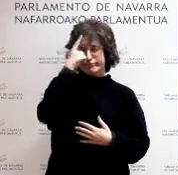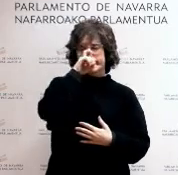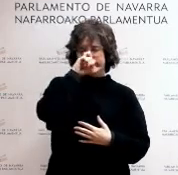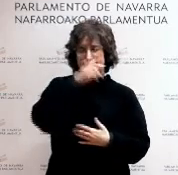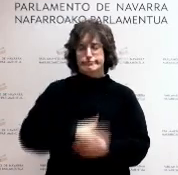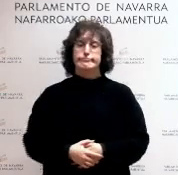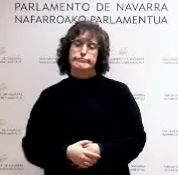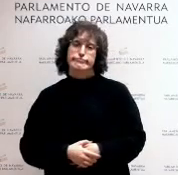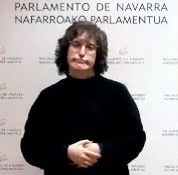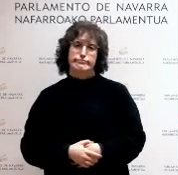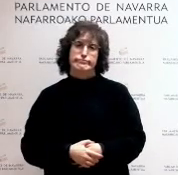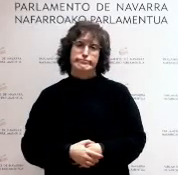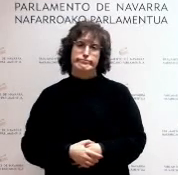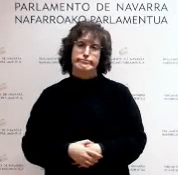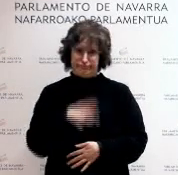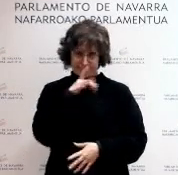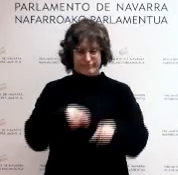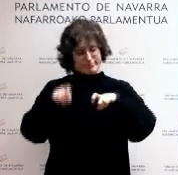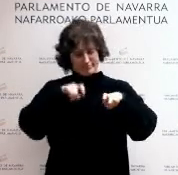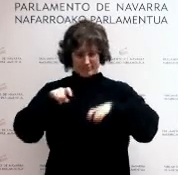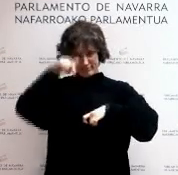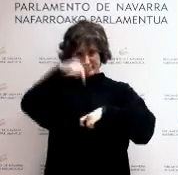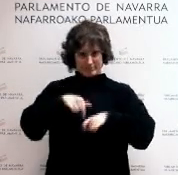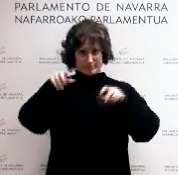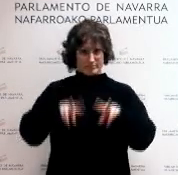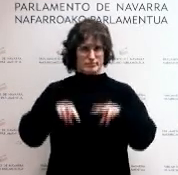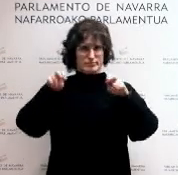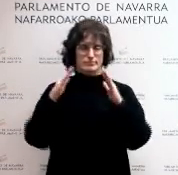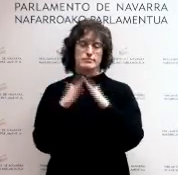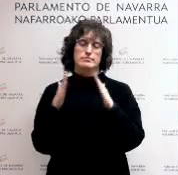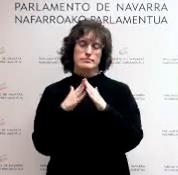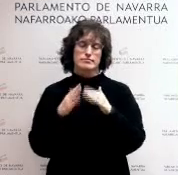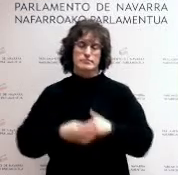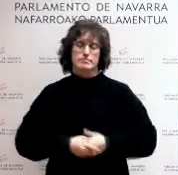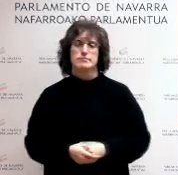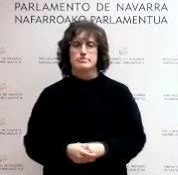Y volvemos con el asunto de la vivienda.